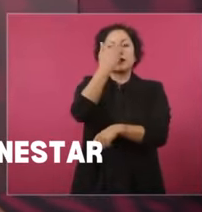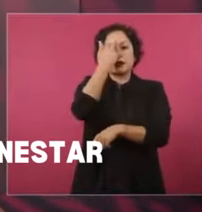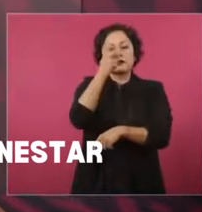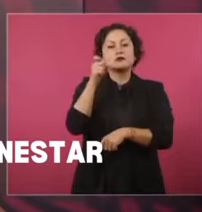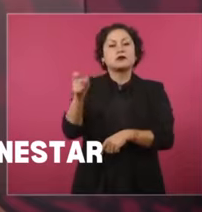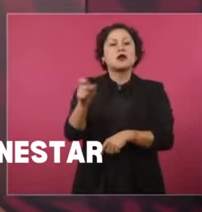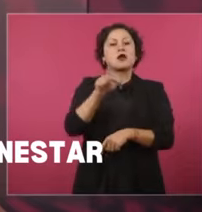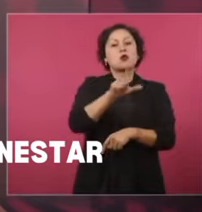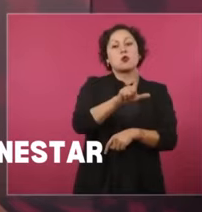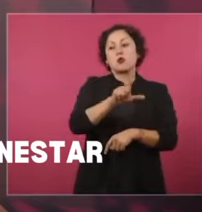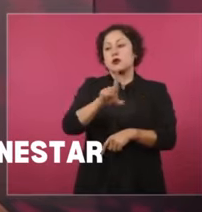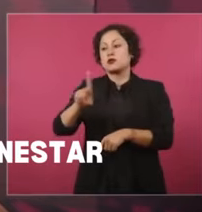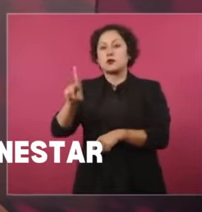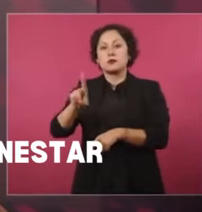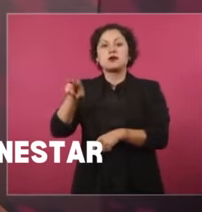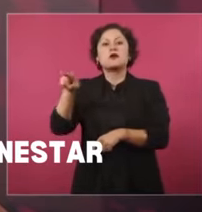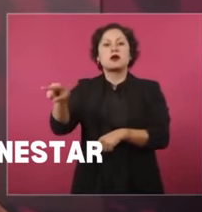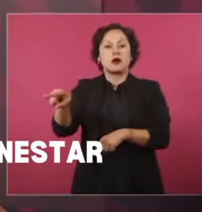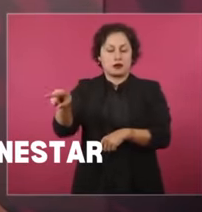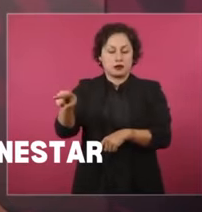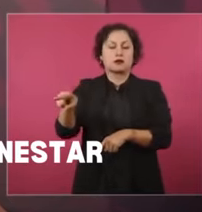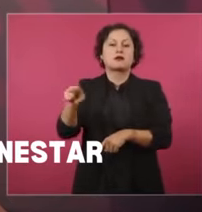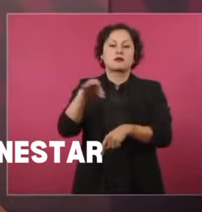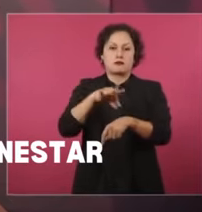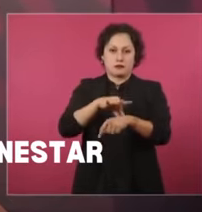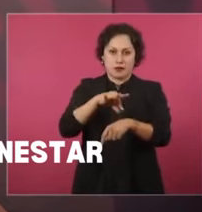domingo en esos